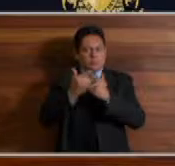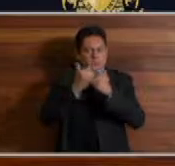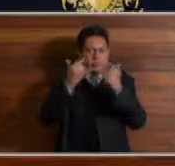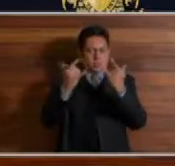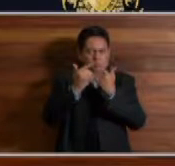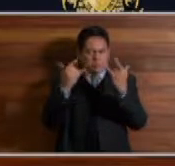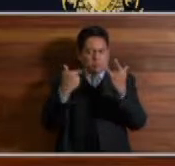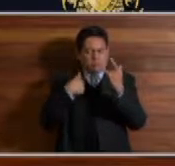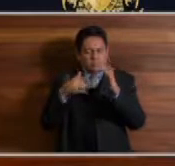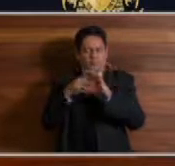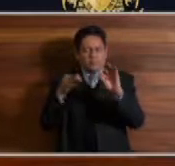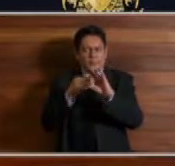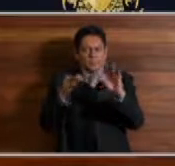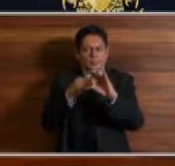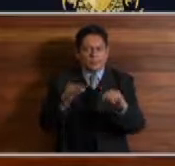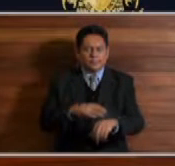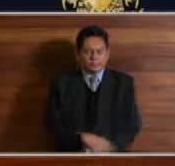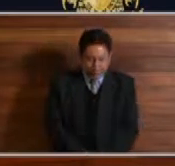directamente